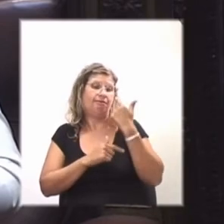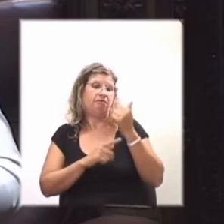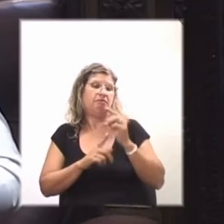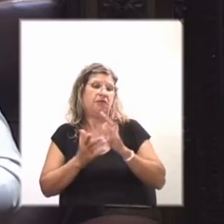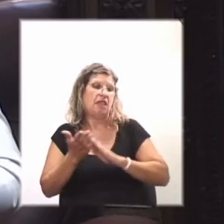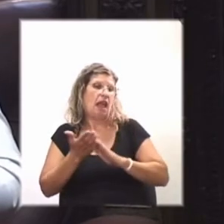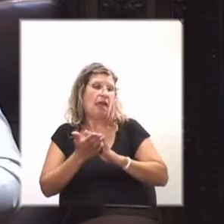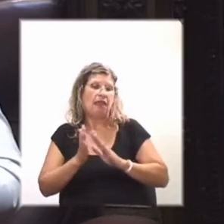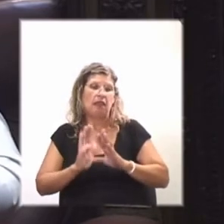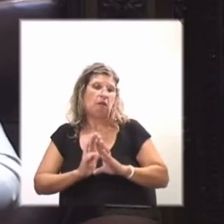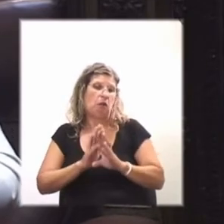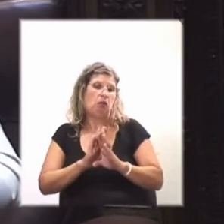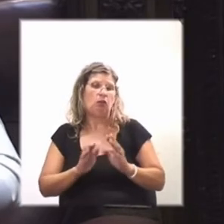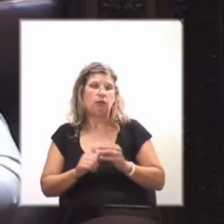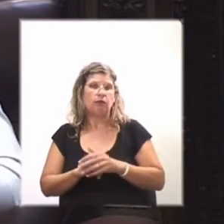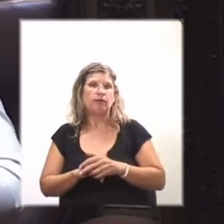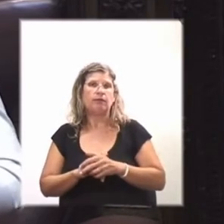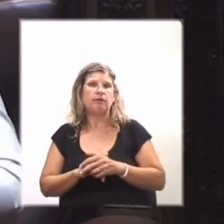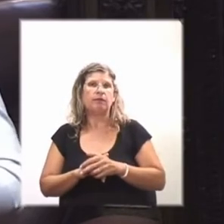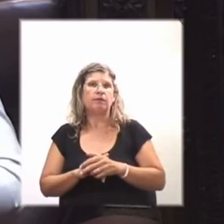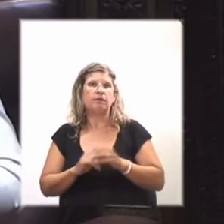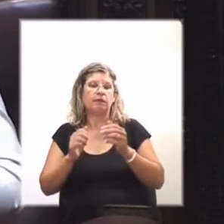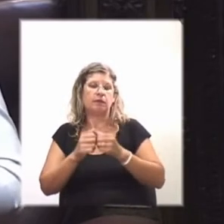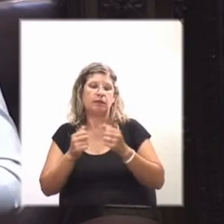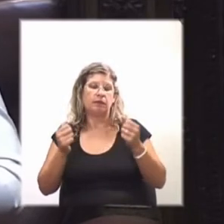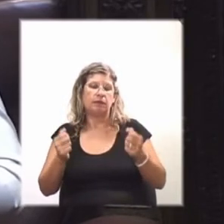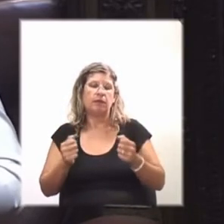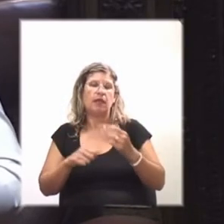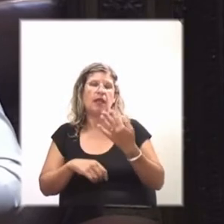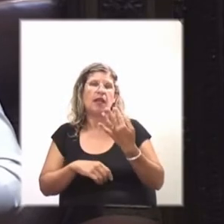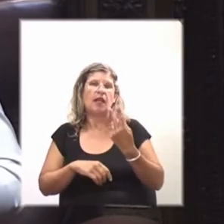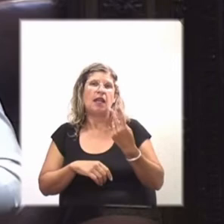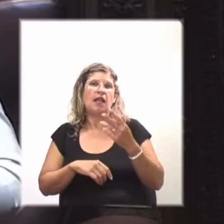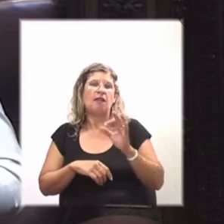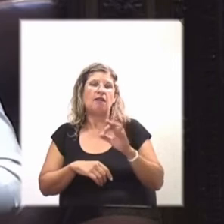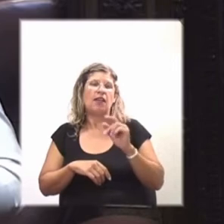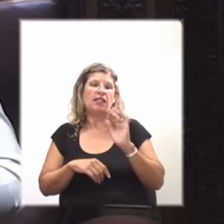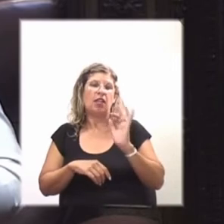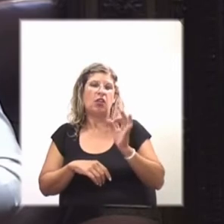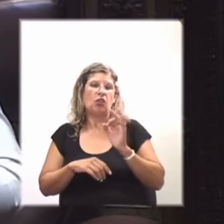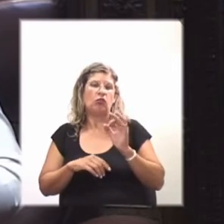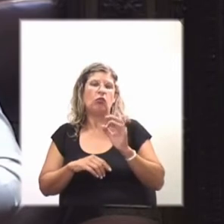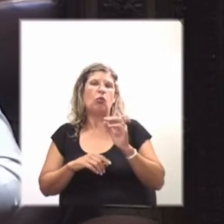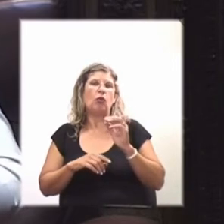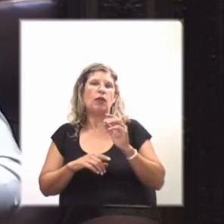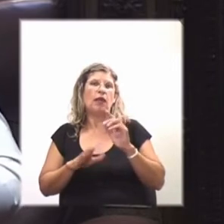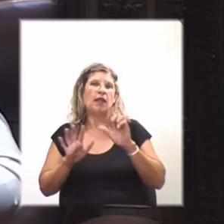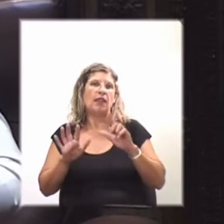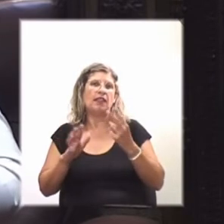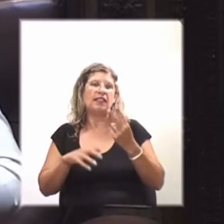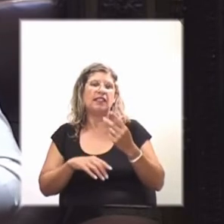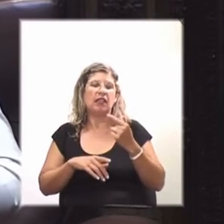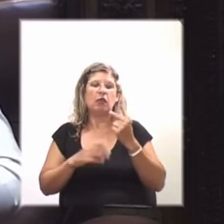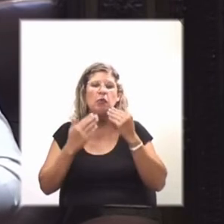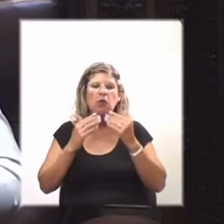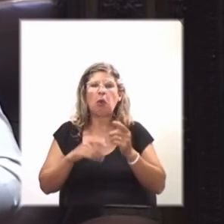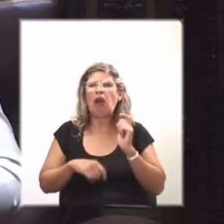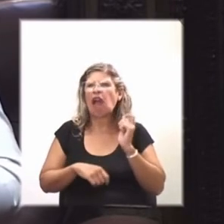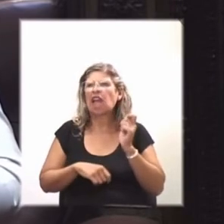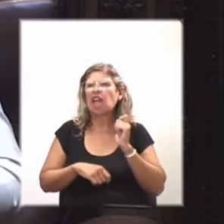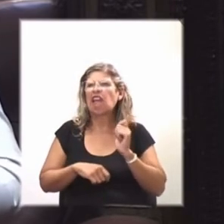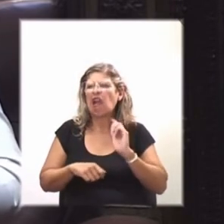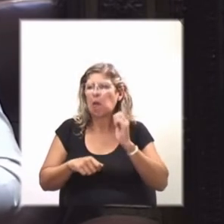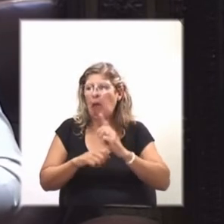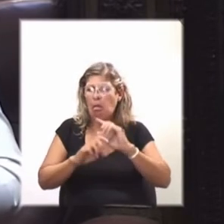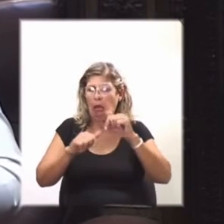respaldó. La tapa del semanario Marcha del 20 de octubre del 72 preguntaba ¿quién manda en este país?